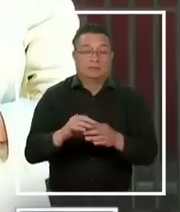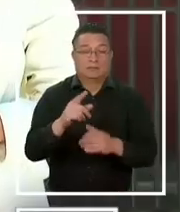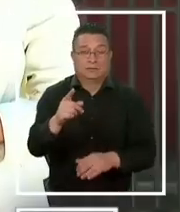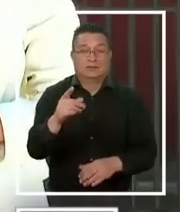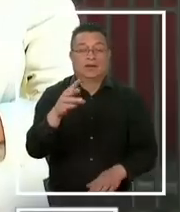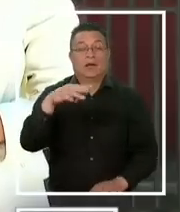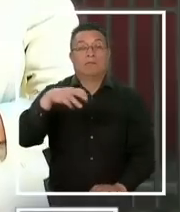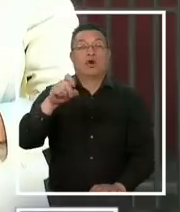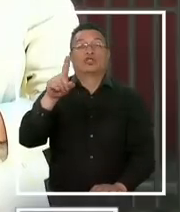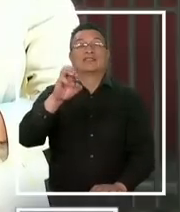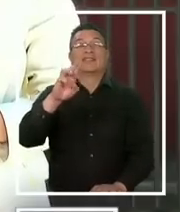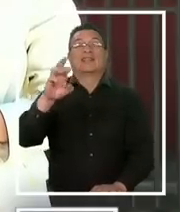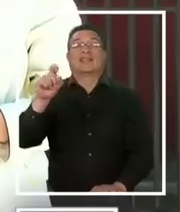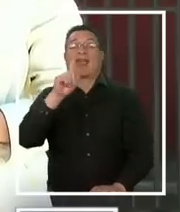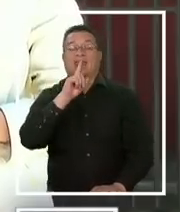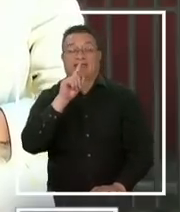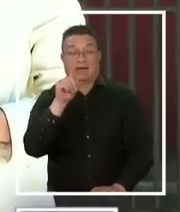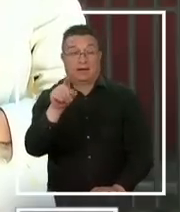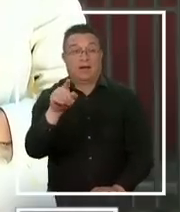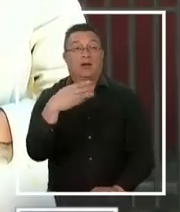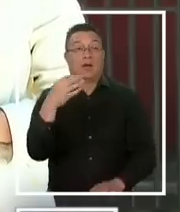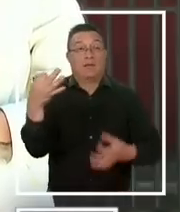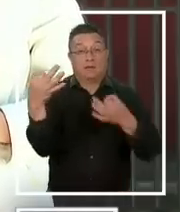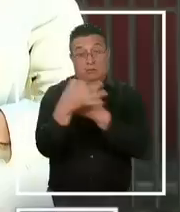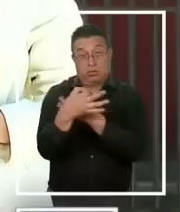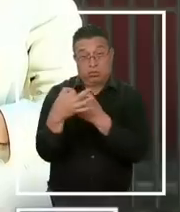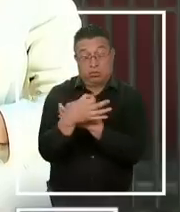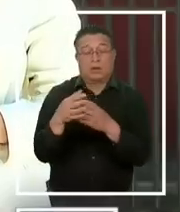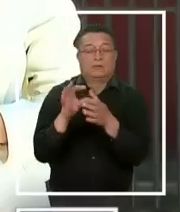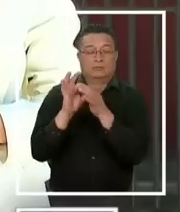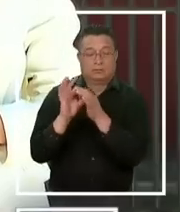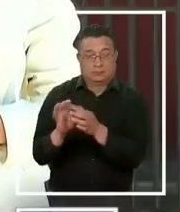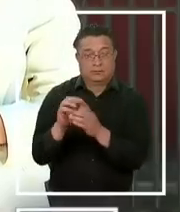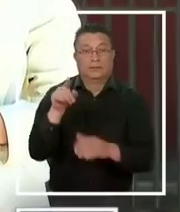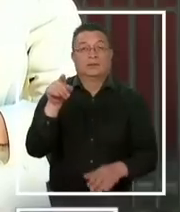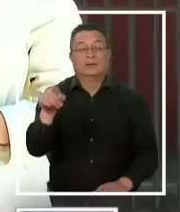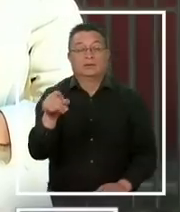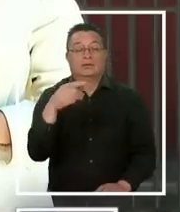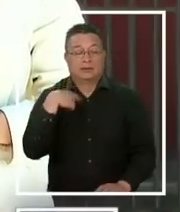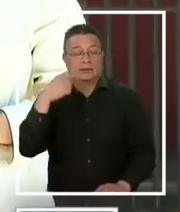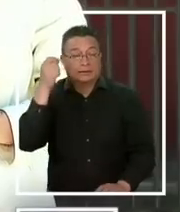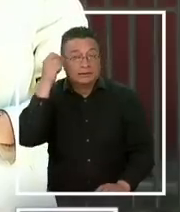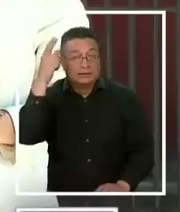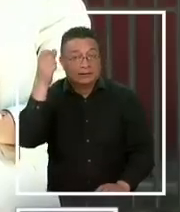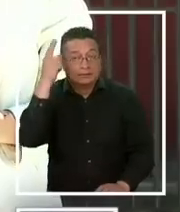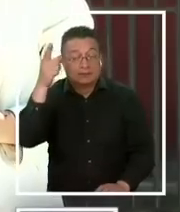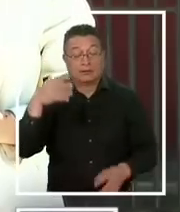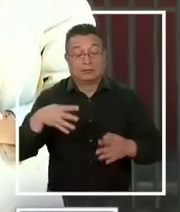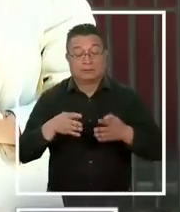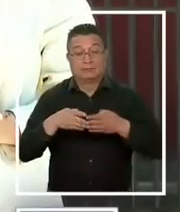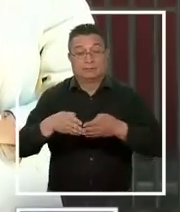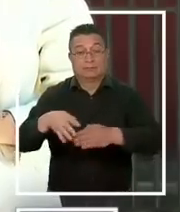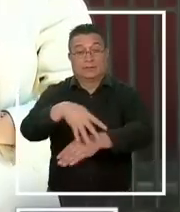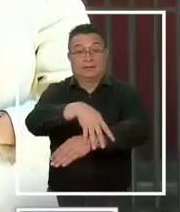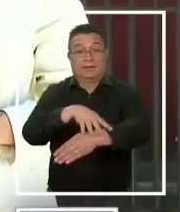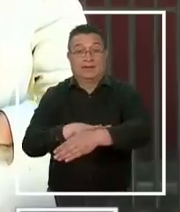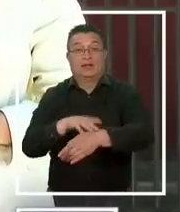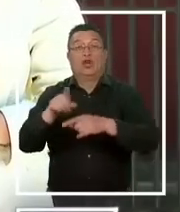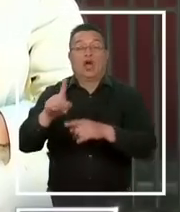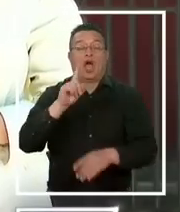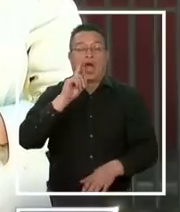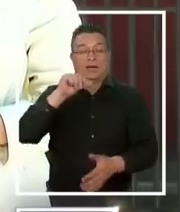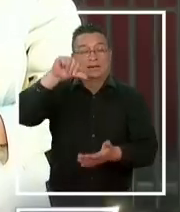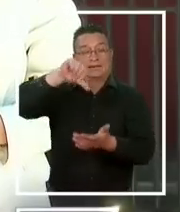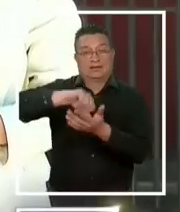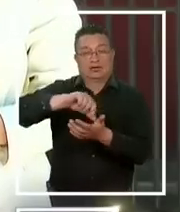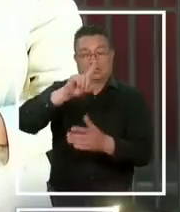Videla por estos detalles de la información sabemos que el el marino secuestrado está en